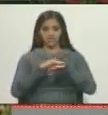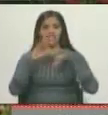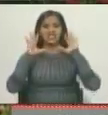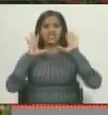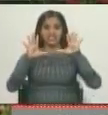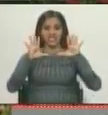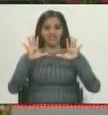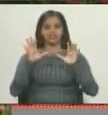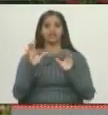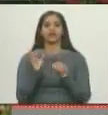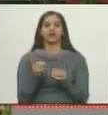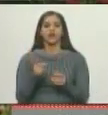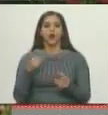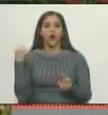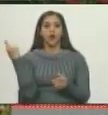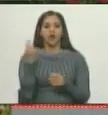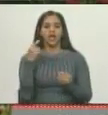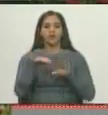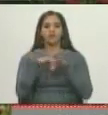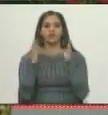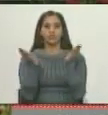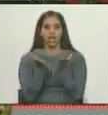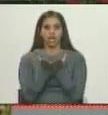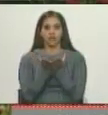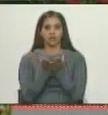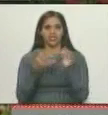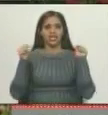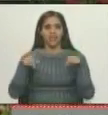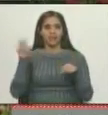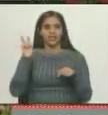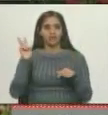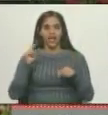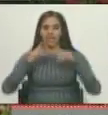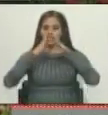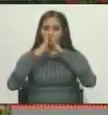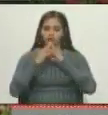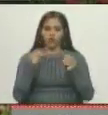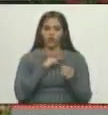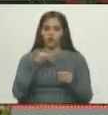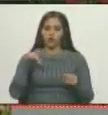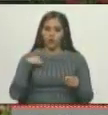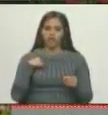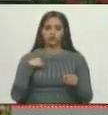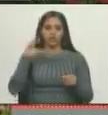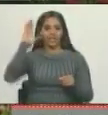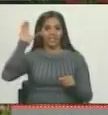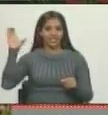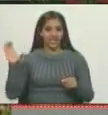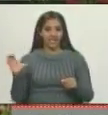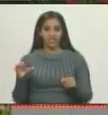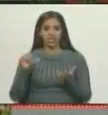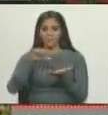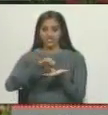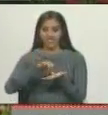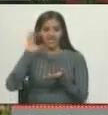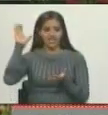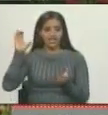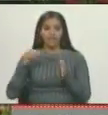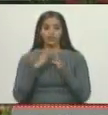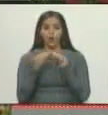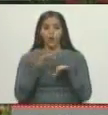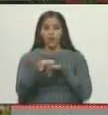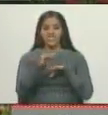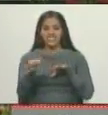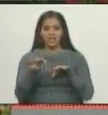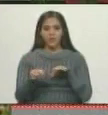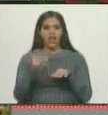el sábado 10, jornada mundial. Y aquí en Venezuela, en todos nuestros estados, nuestras capitales de estado, en todos los municipios, en la